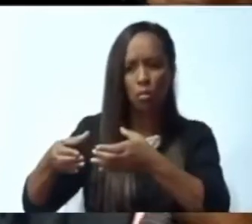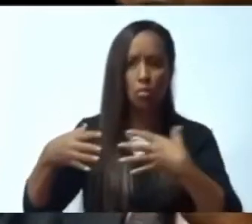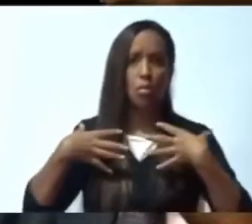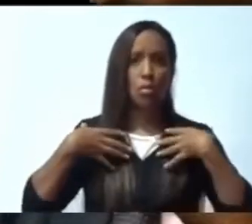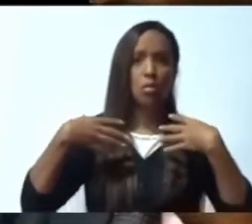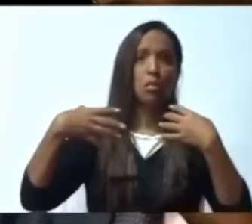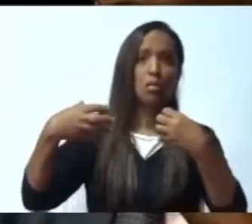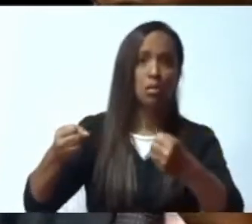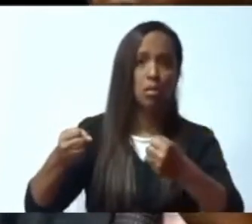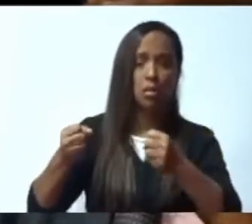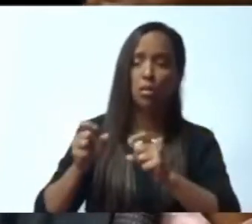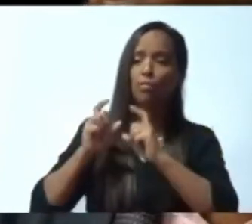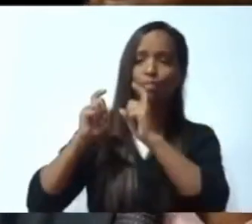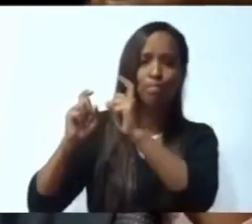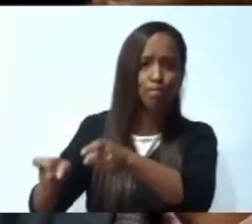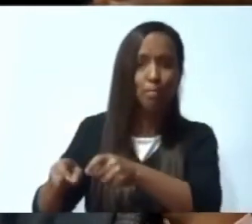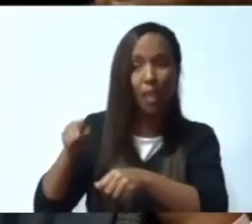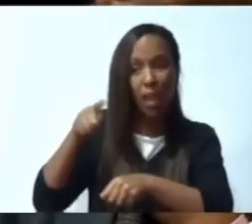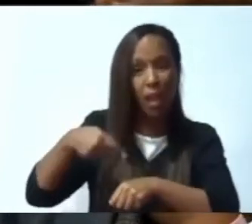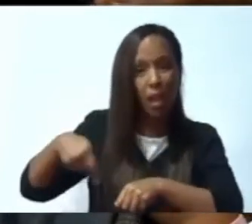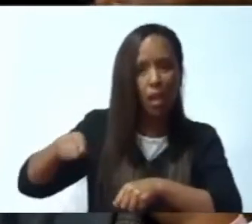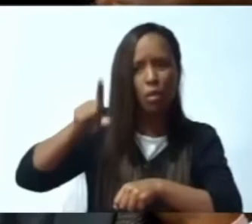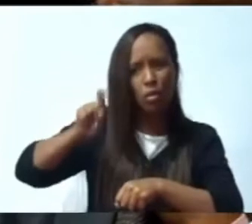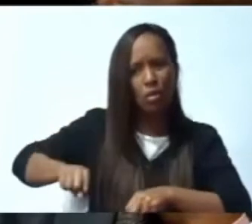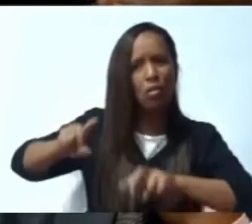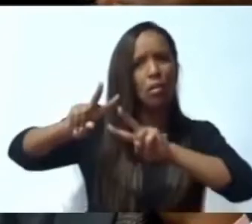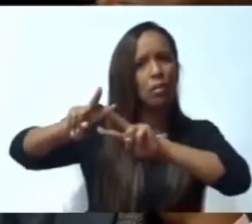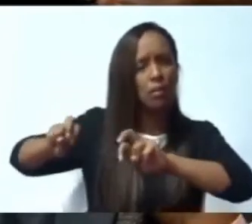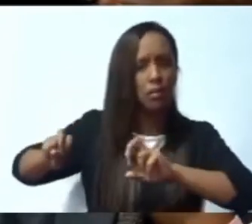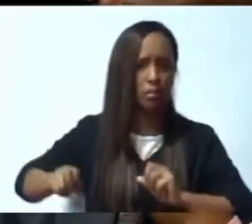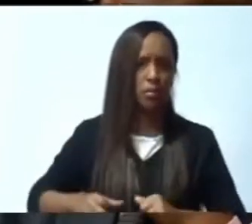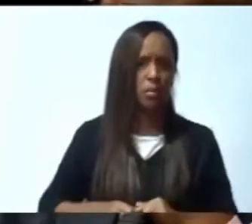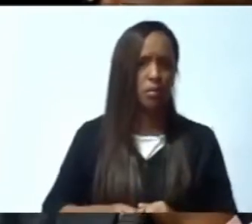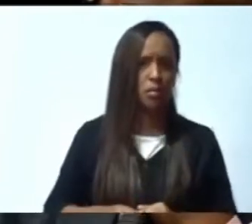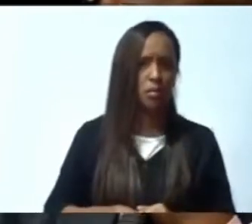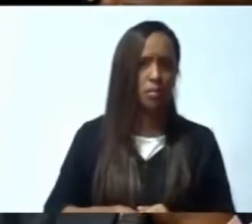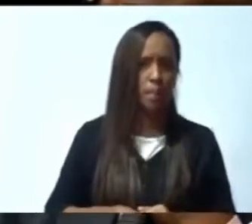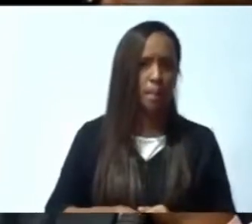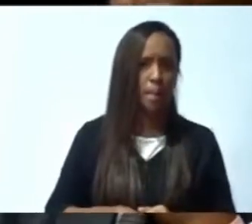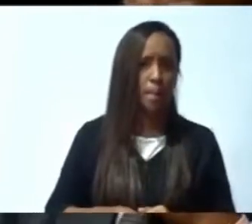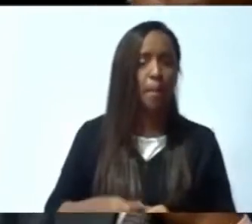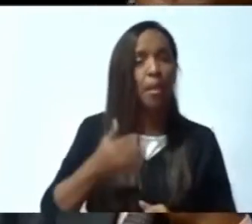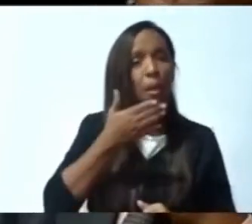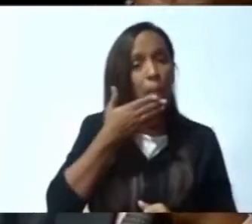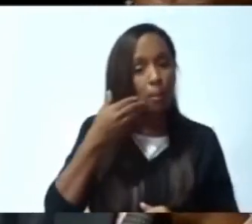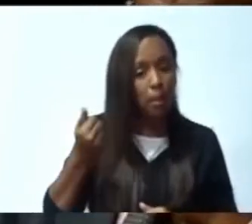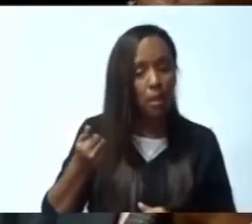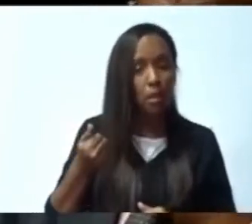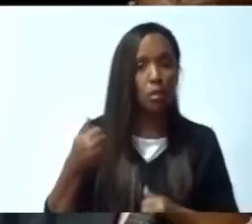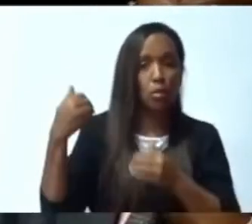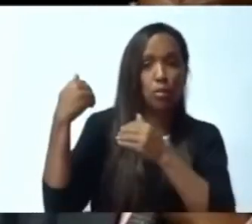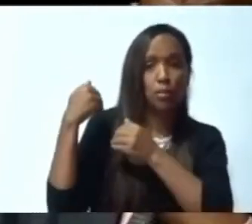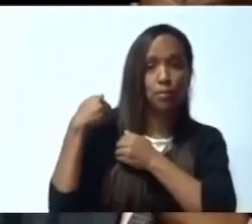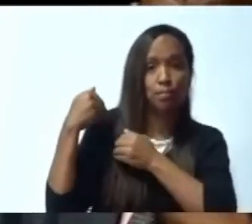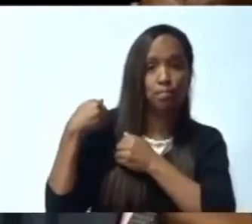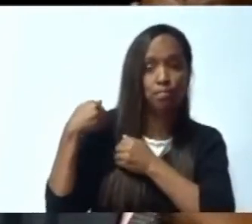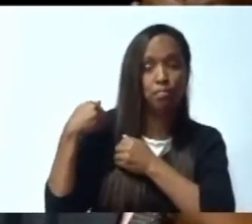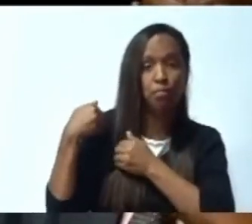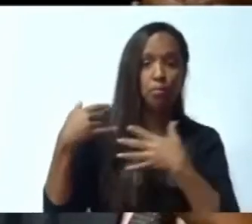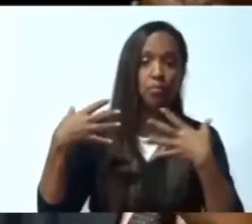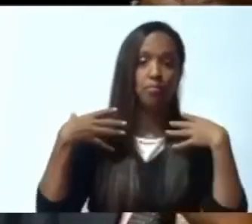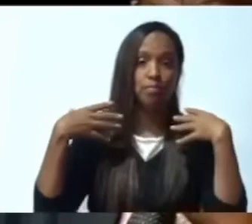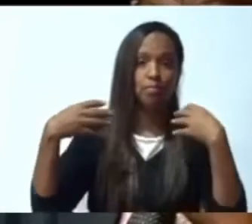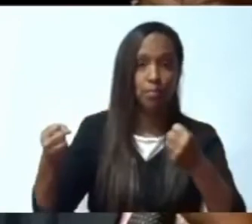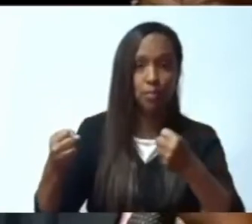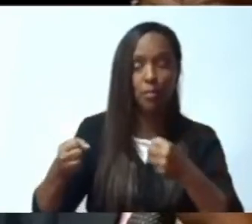fijo y que se conoce este proyecto y que lo analicemos lo que pertenecemos al sector salud por la salud